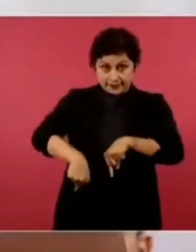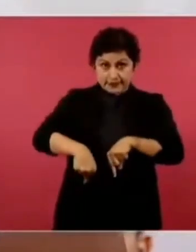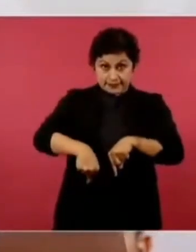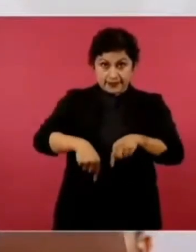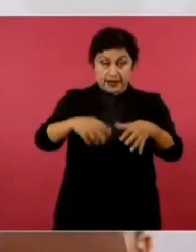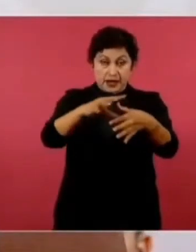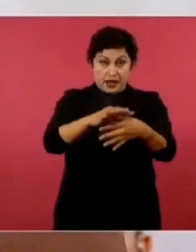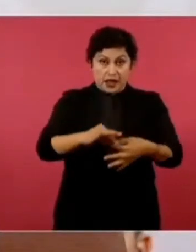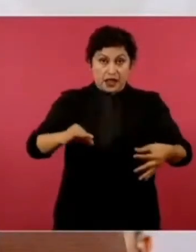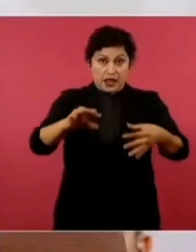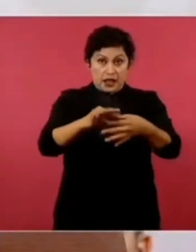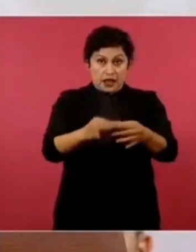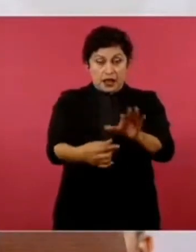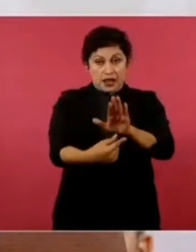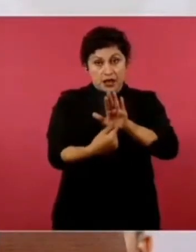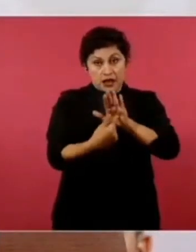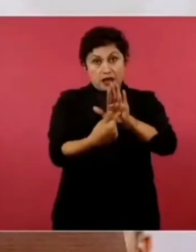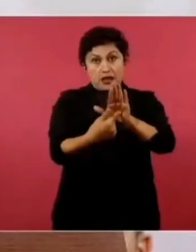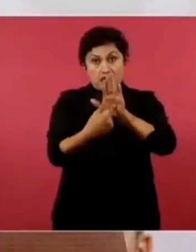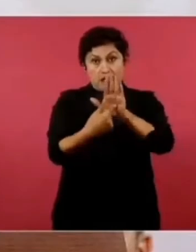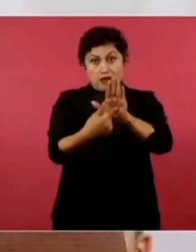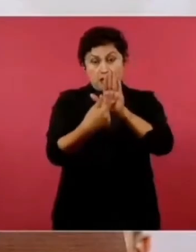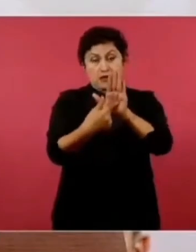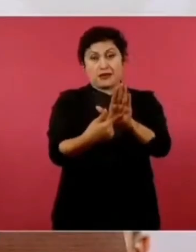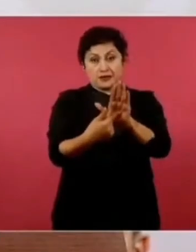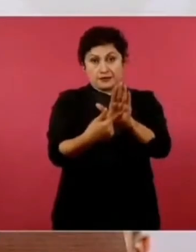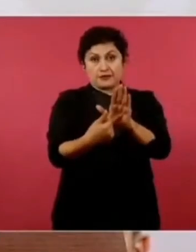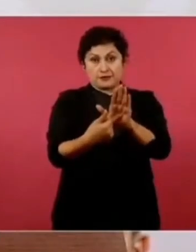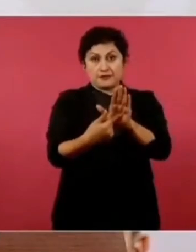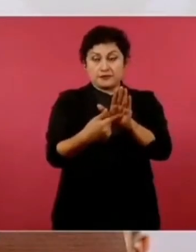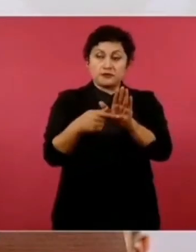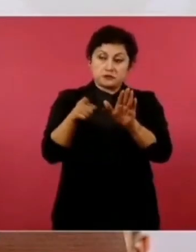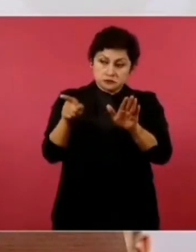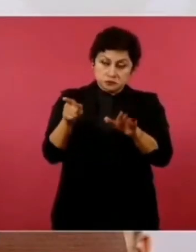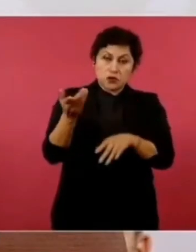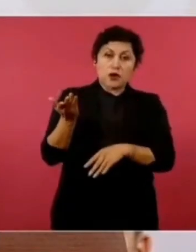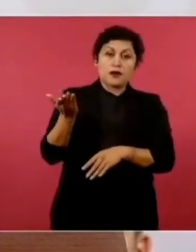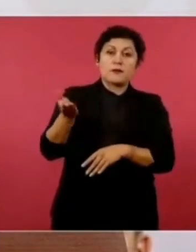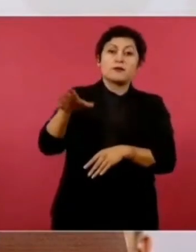que nos hagan una selección